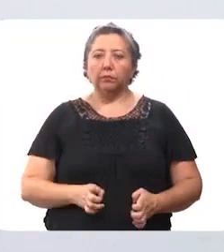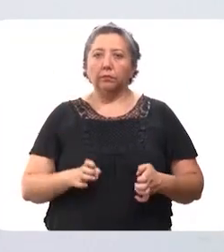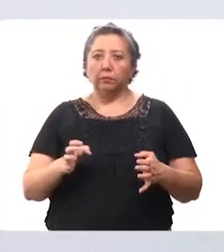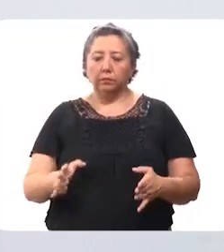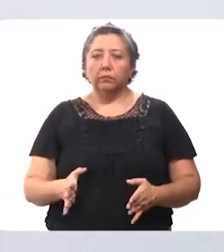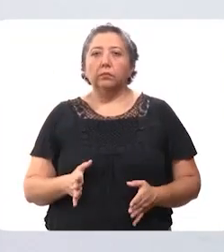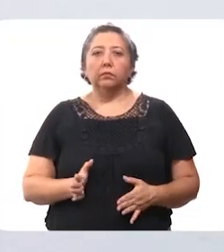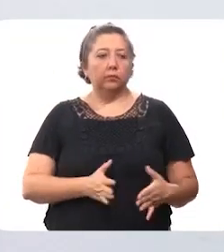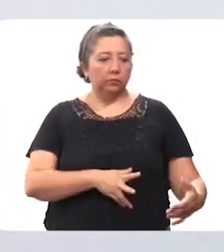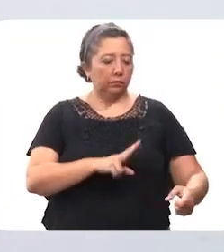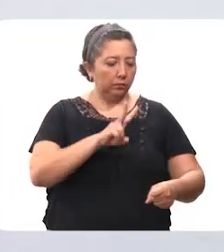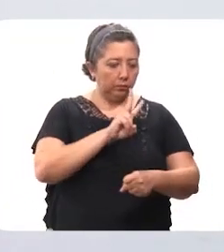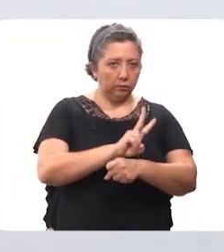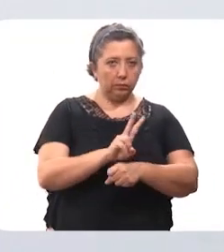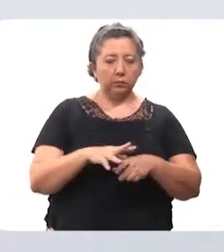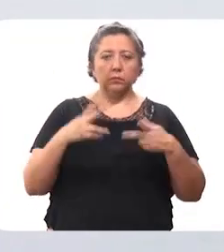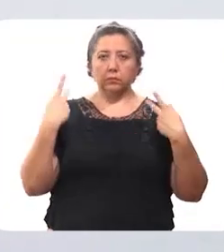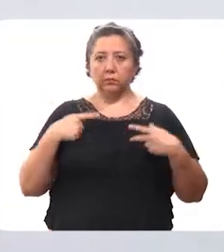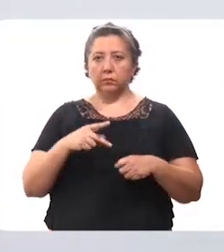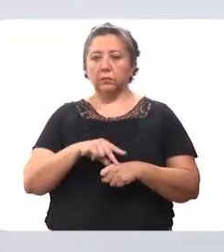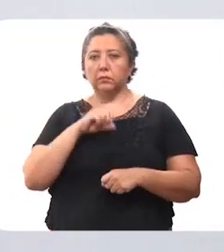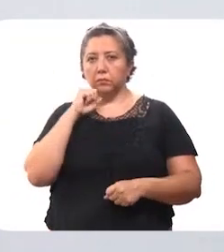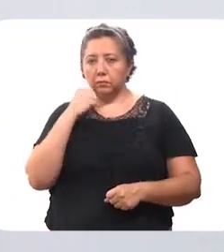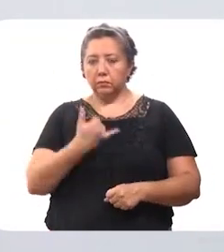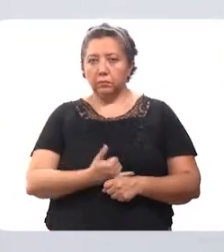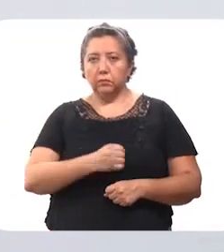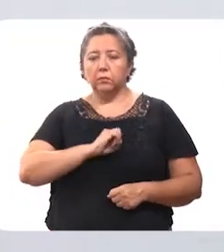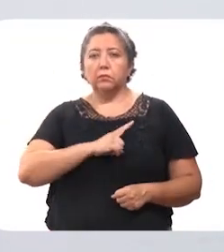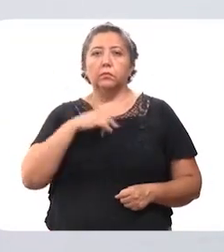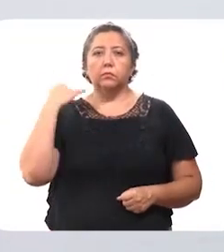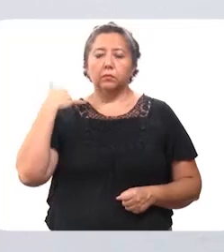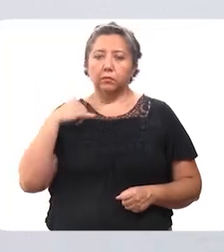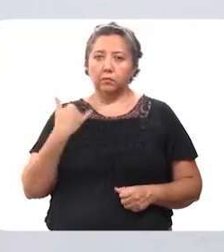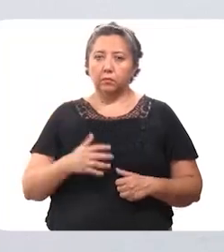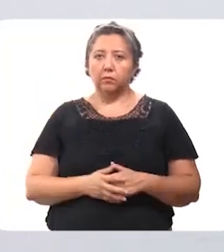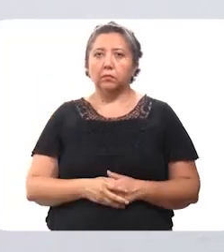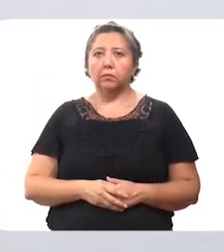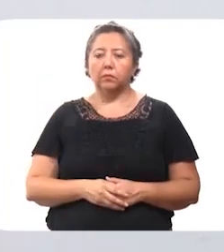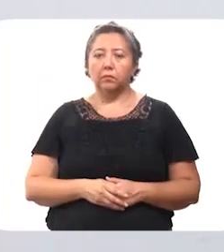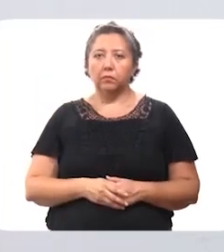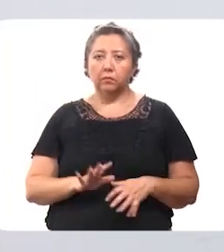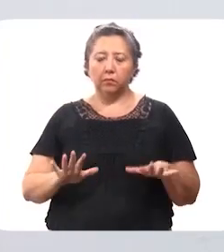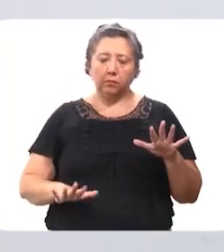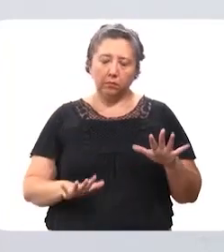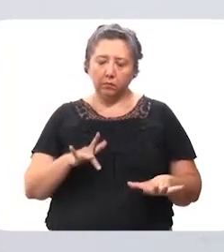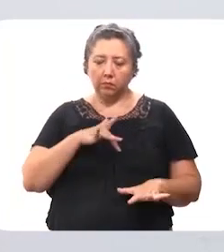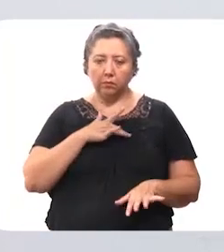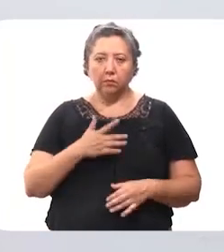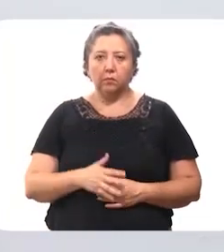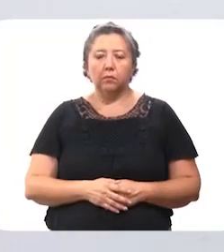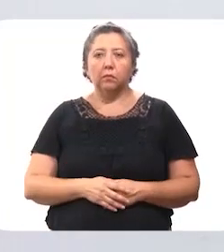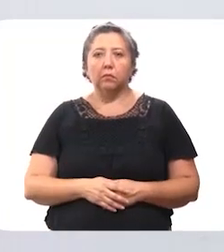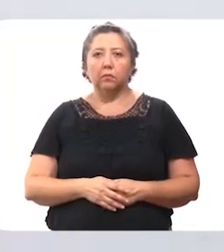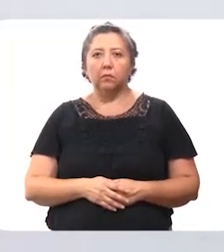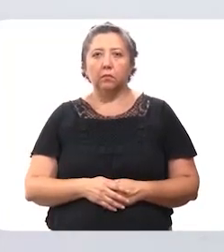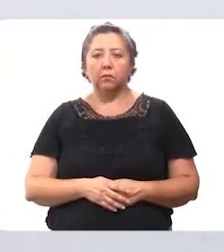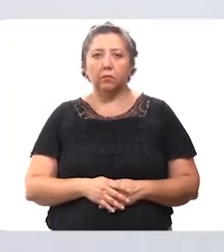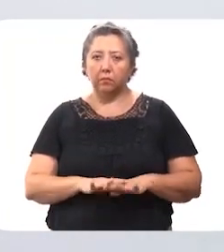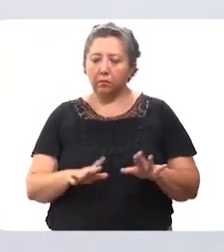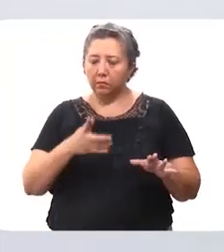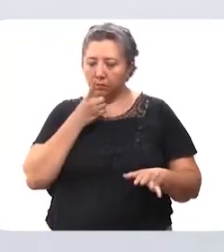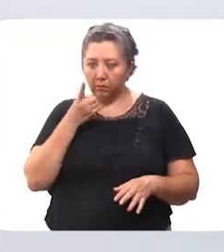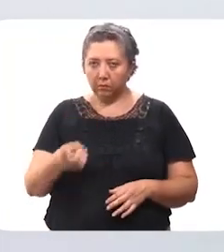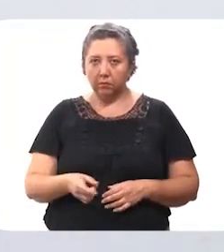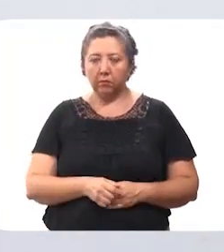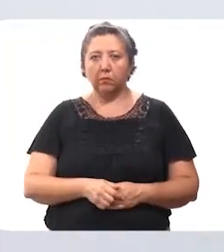estables, aislados, monitoreados por el personal médico de los servicios de salud de Yucatán. Presentan síntomas leves. Como ya